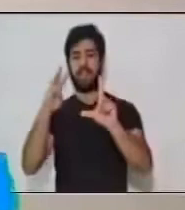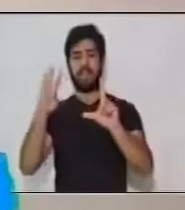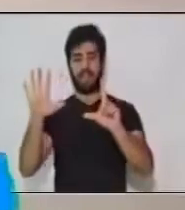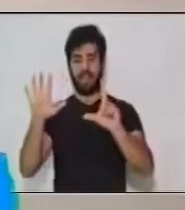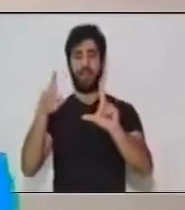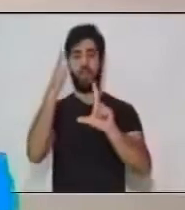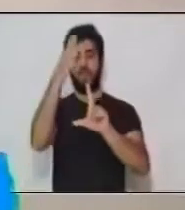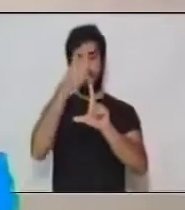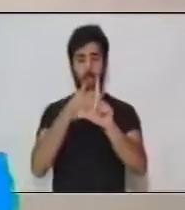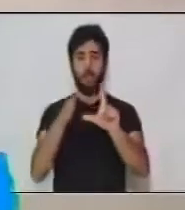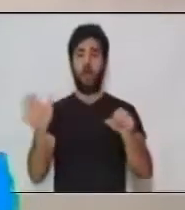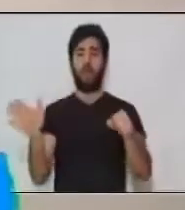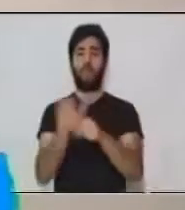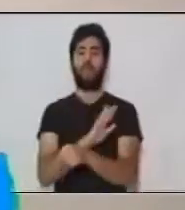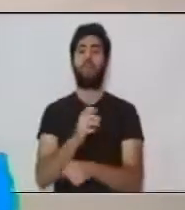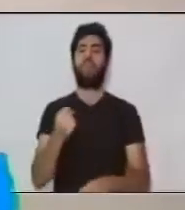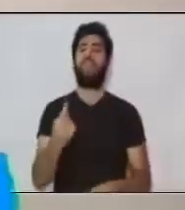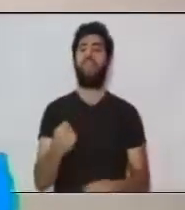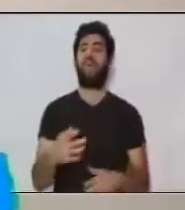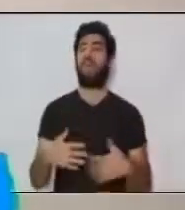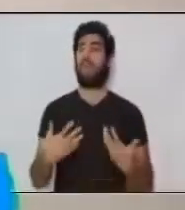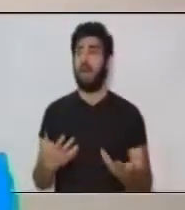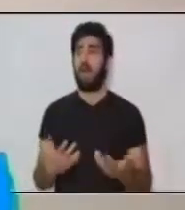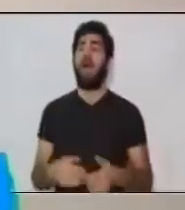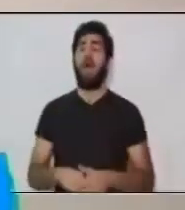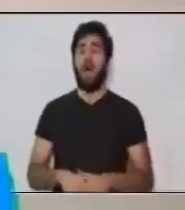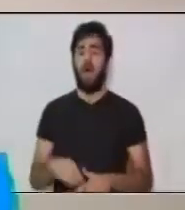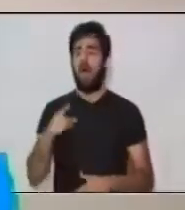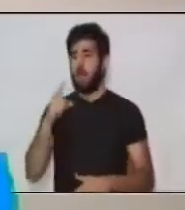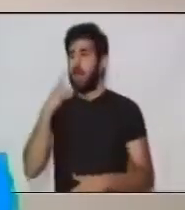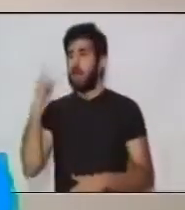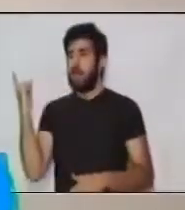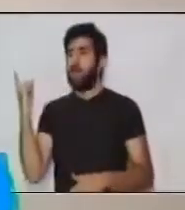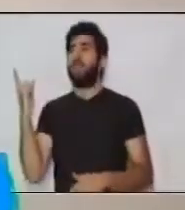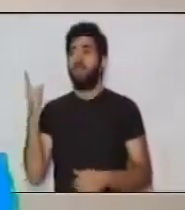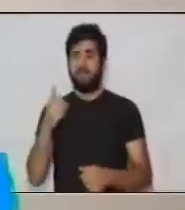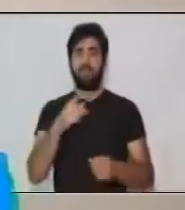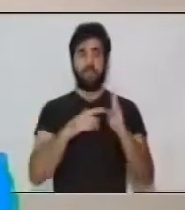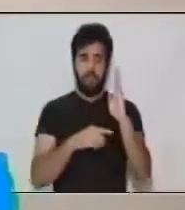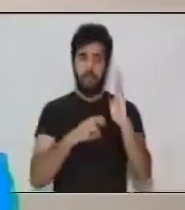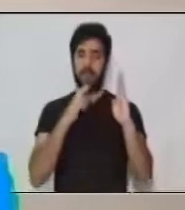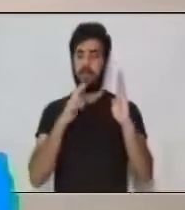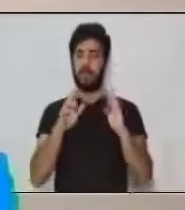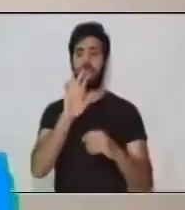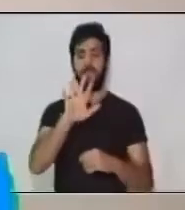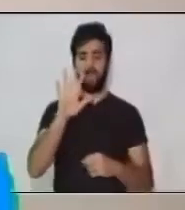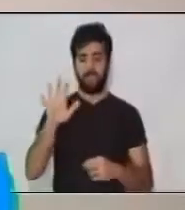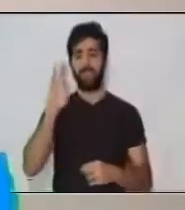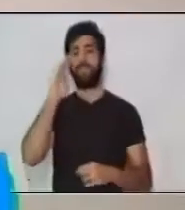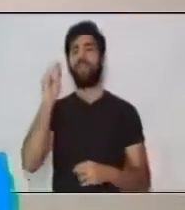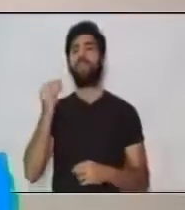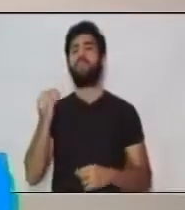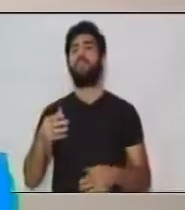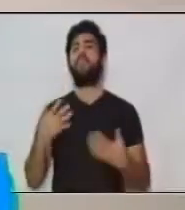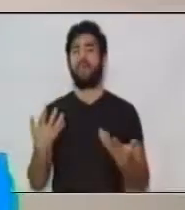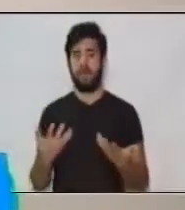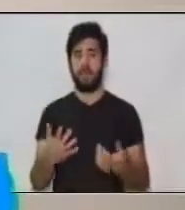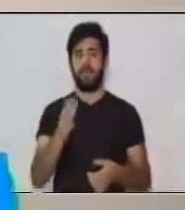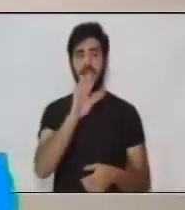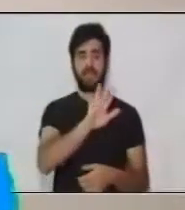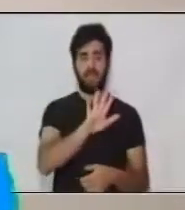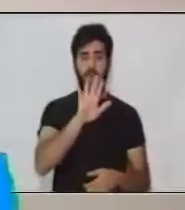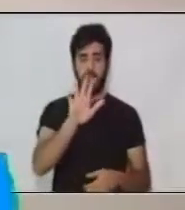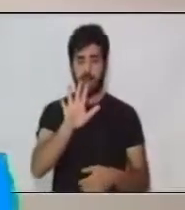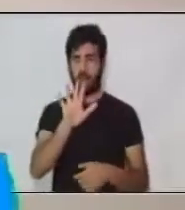Bien, si elegiste el B, tienes razón, es B porque el ángulo de